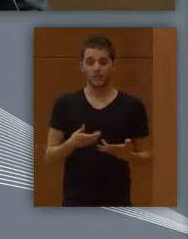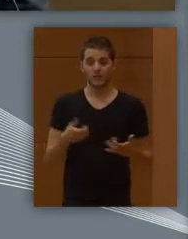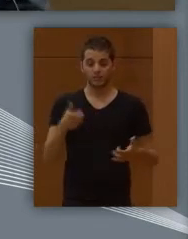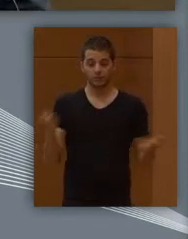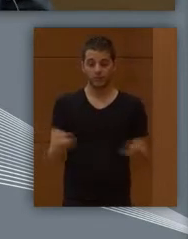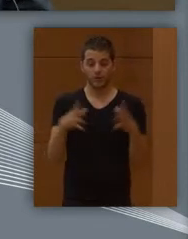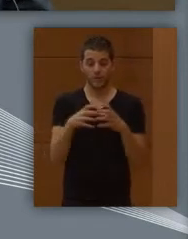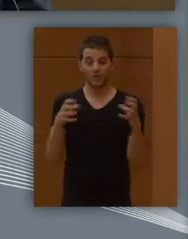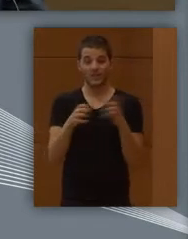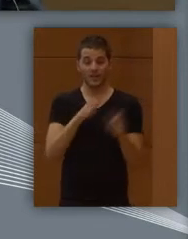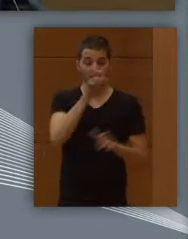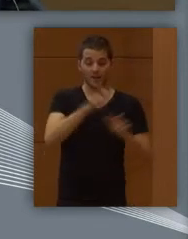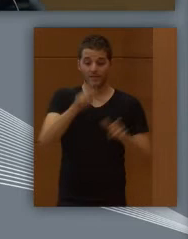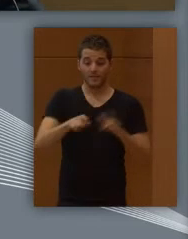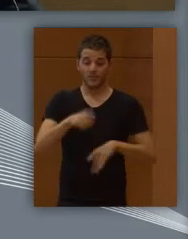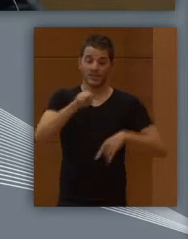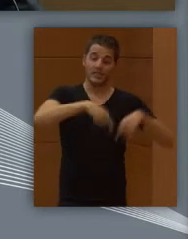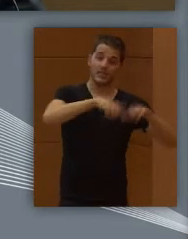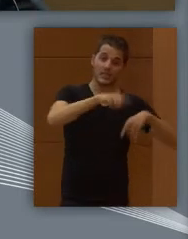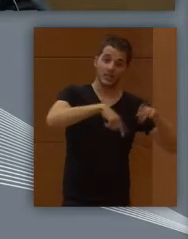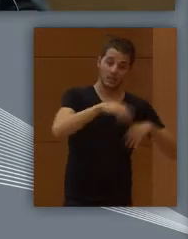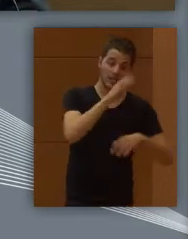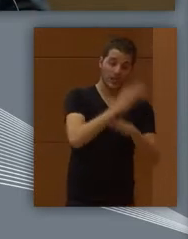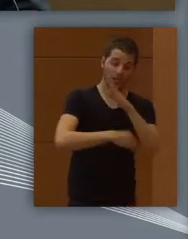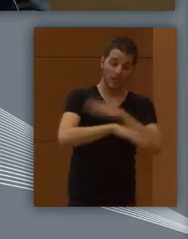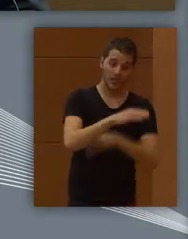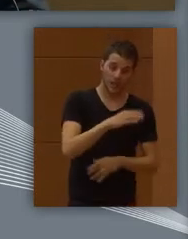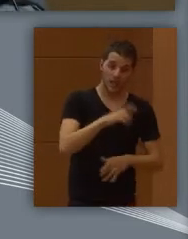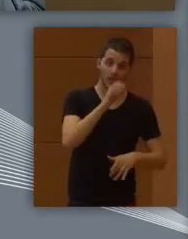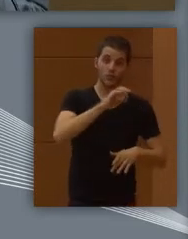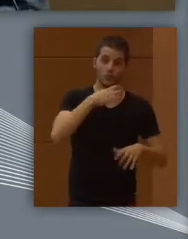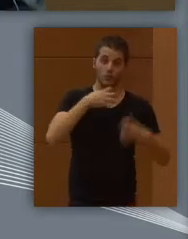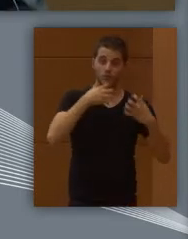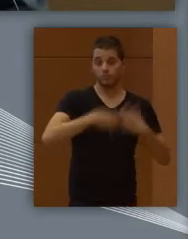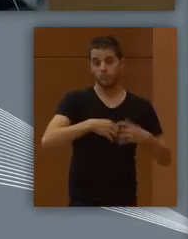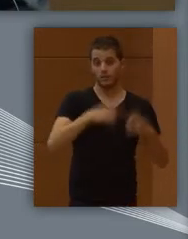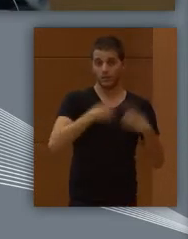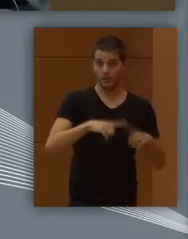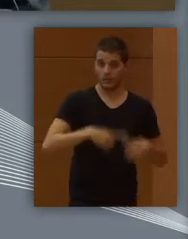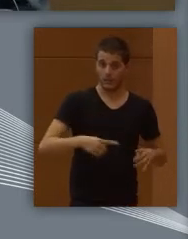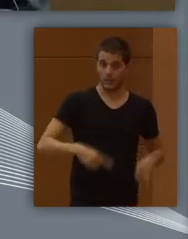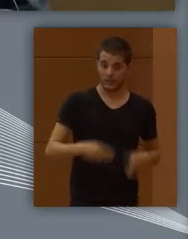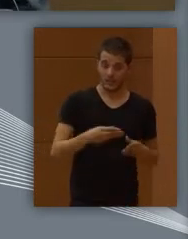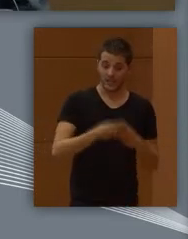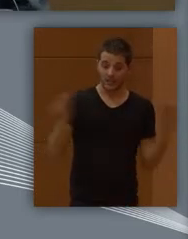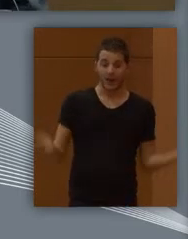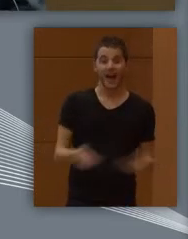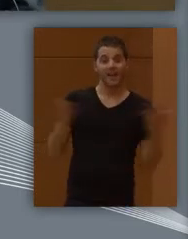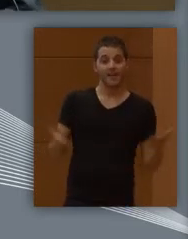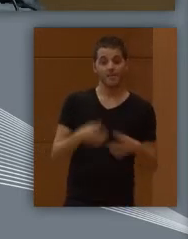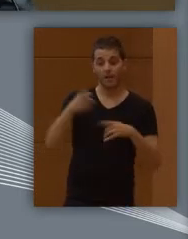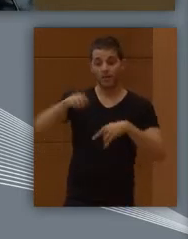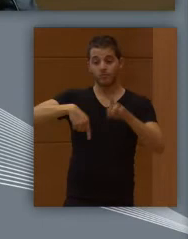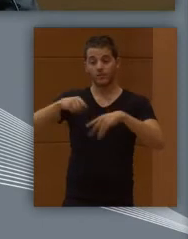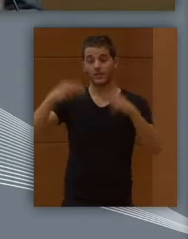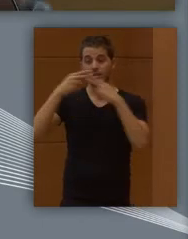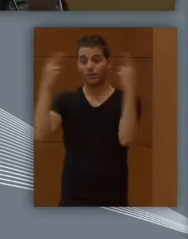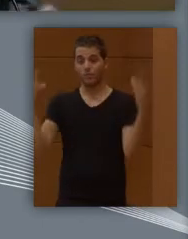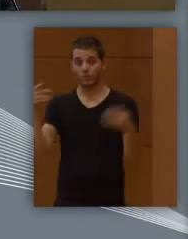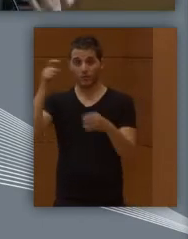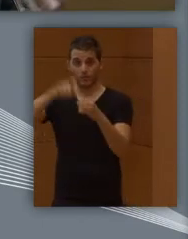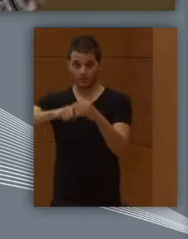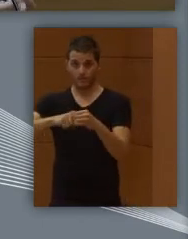del transporte público por parte de las personas con diversidad funcional en general y de las personas con discapacidad en